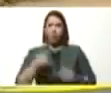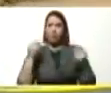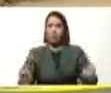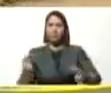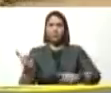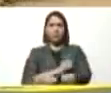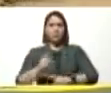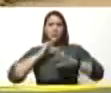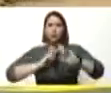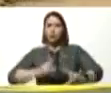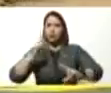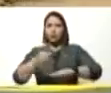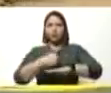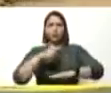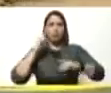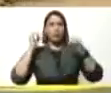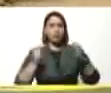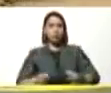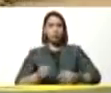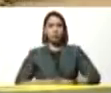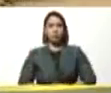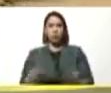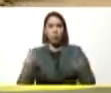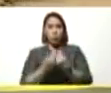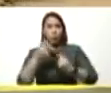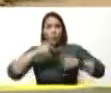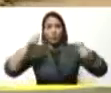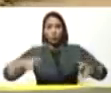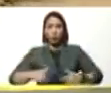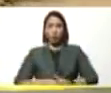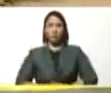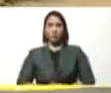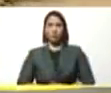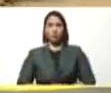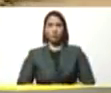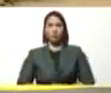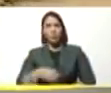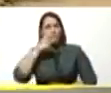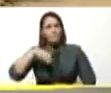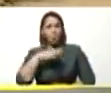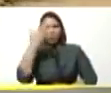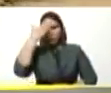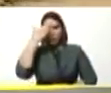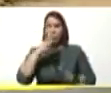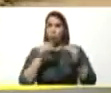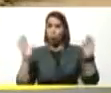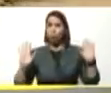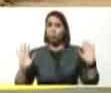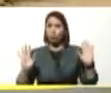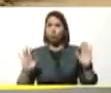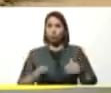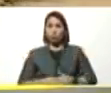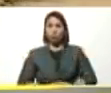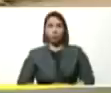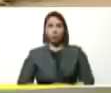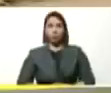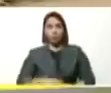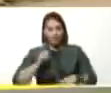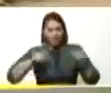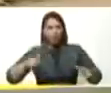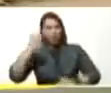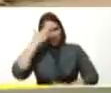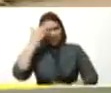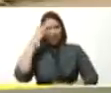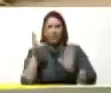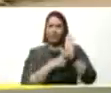y de gobierno en tiempo real, junto a la gente. El pueblo lo sabe todo. La gente sabe